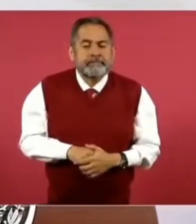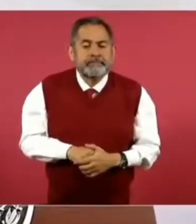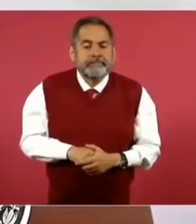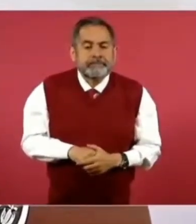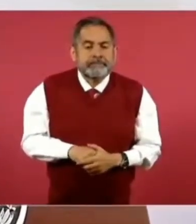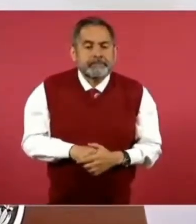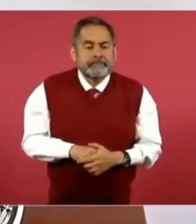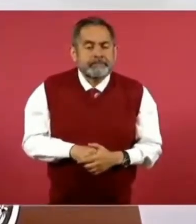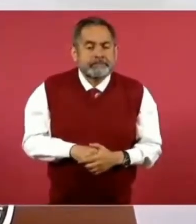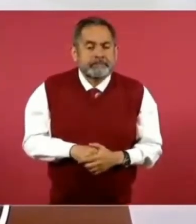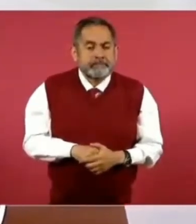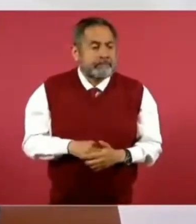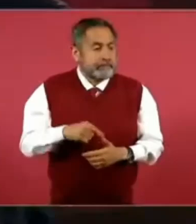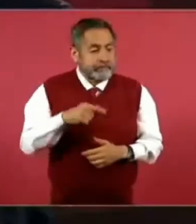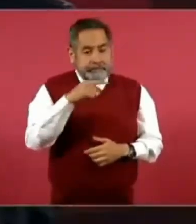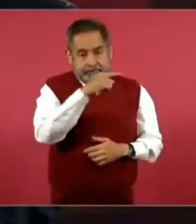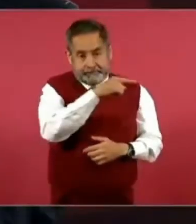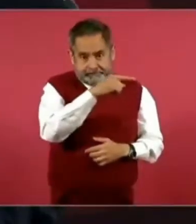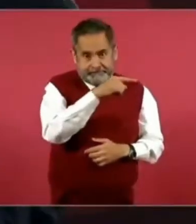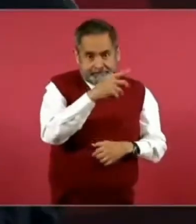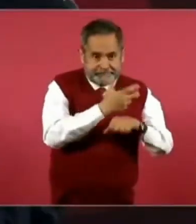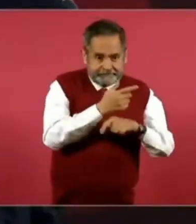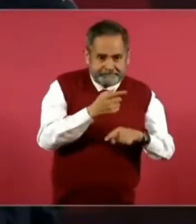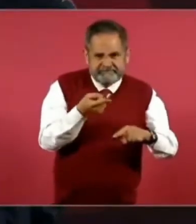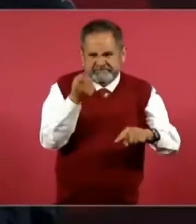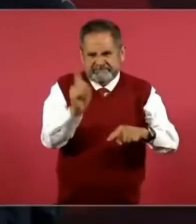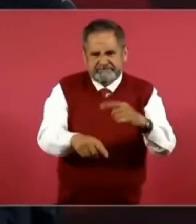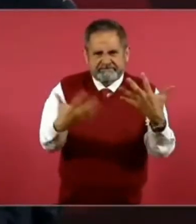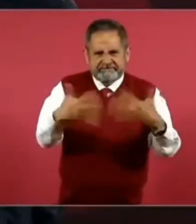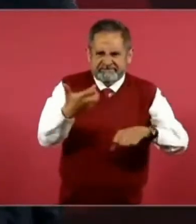como los embargan,